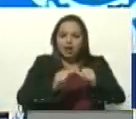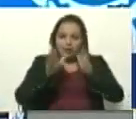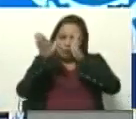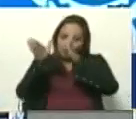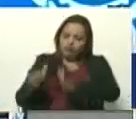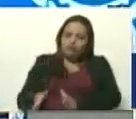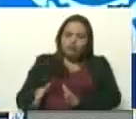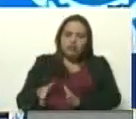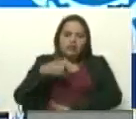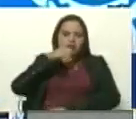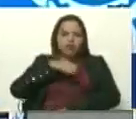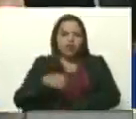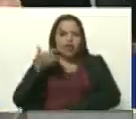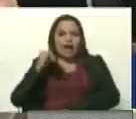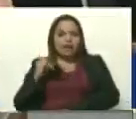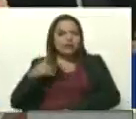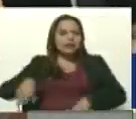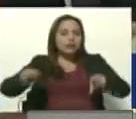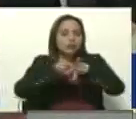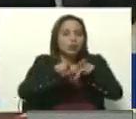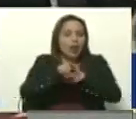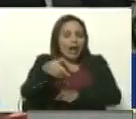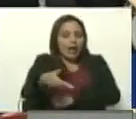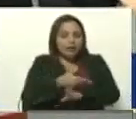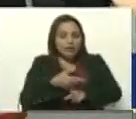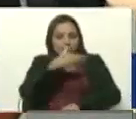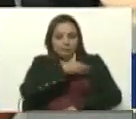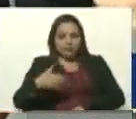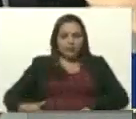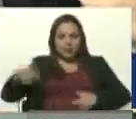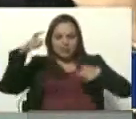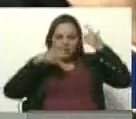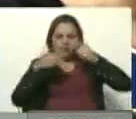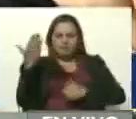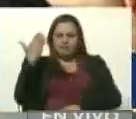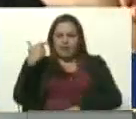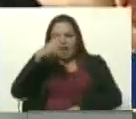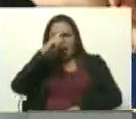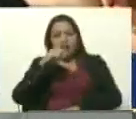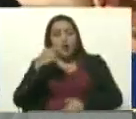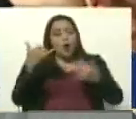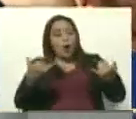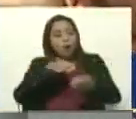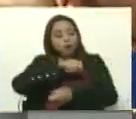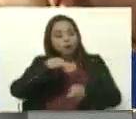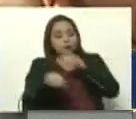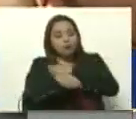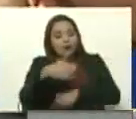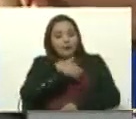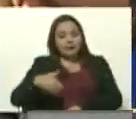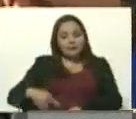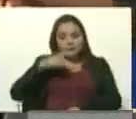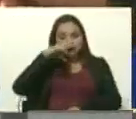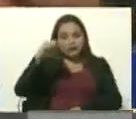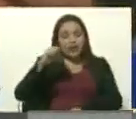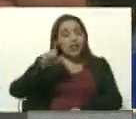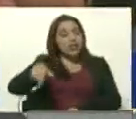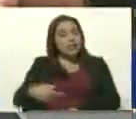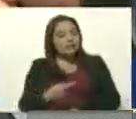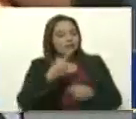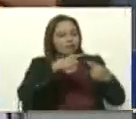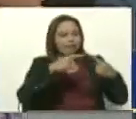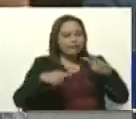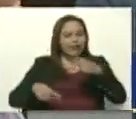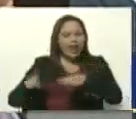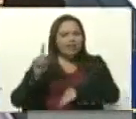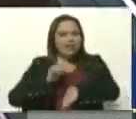posición histórica que tuvo el presidente Hugo Chávez en su oportunidad y que en los diversos momentos